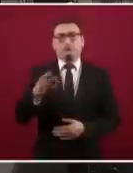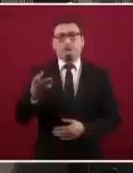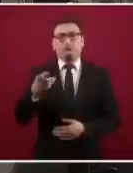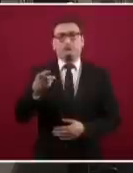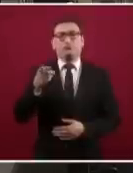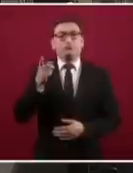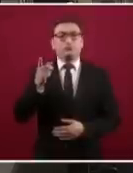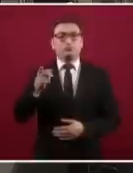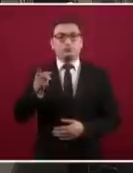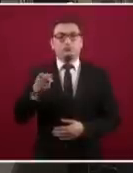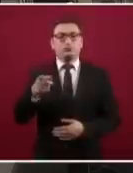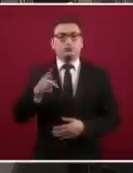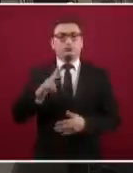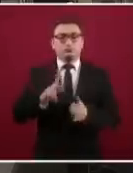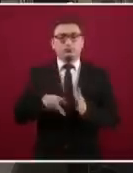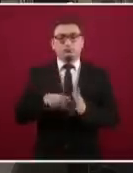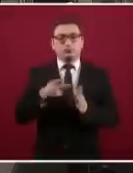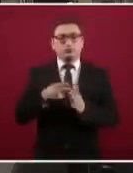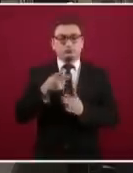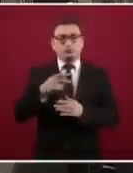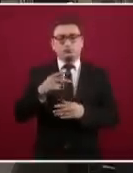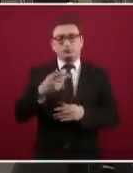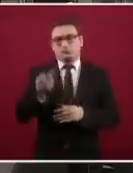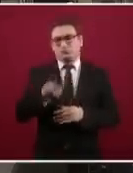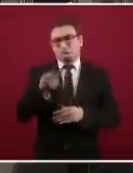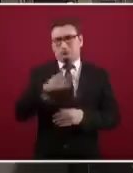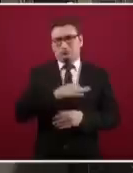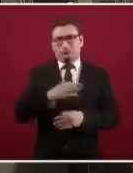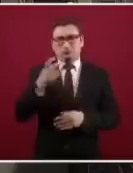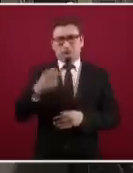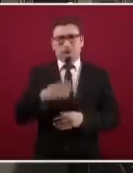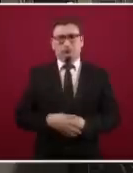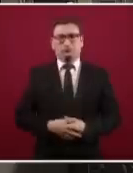a insistir sobre eso.